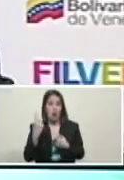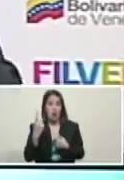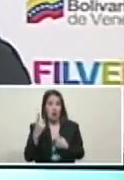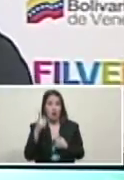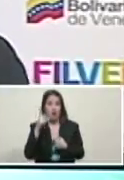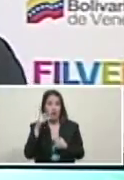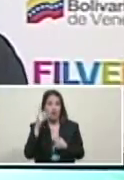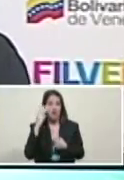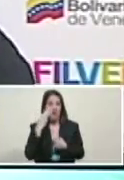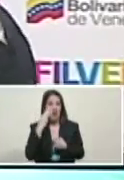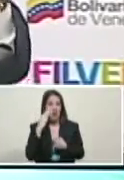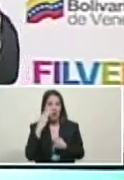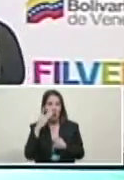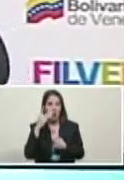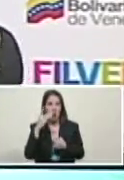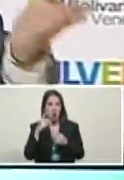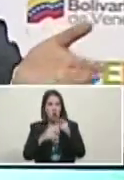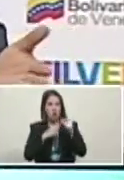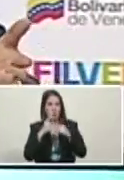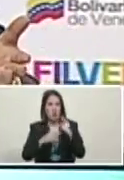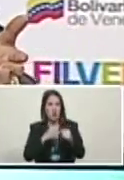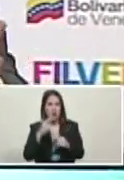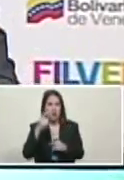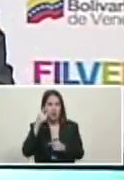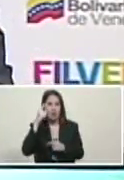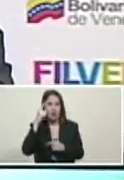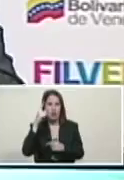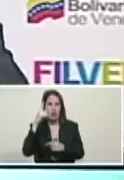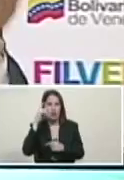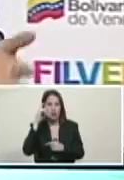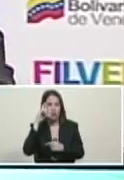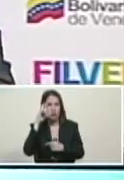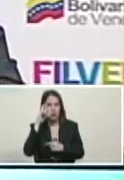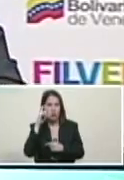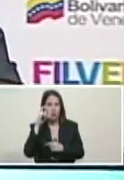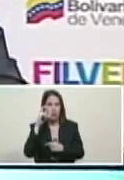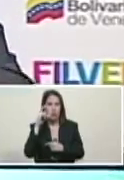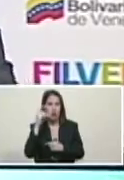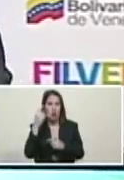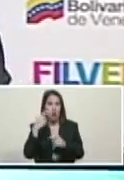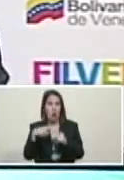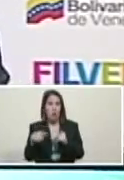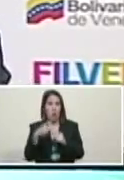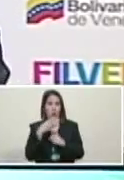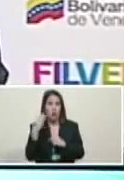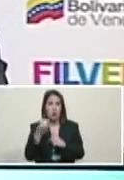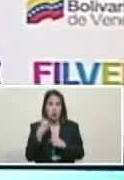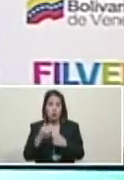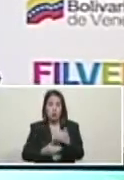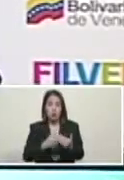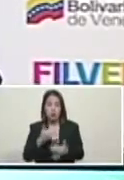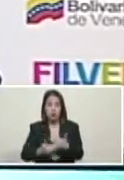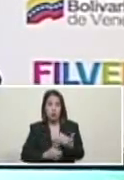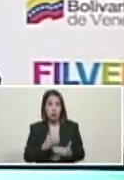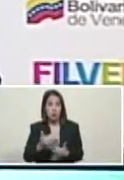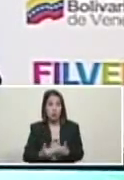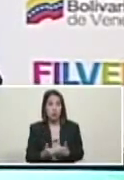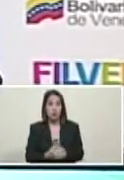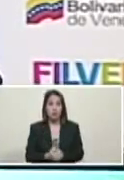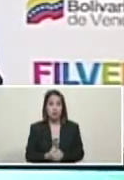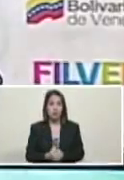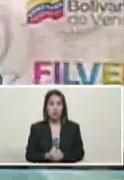a dudas, nosotros, la juventud prominente, la juventud acumulada y la juventud más